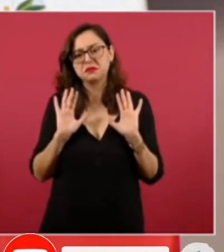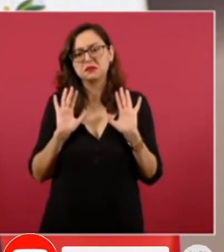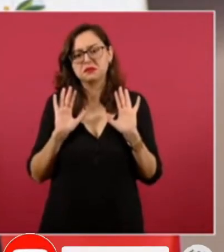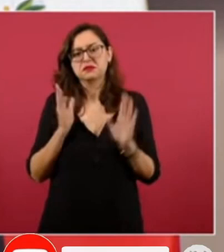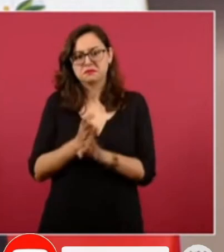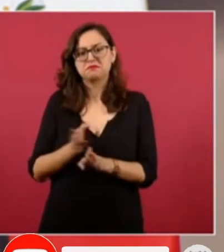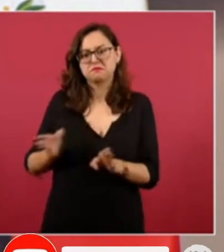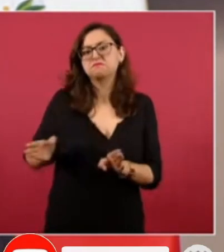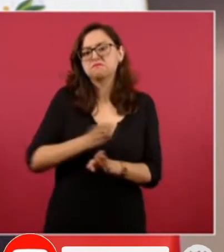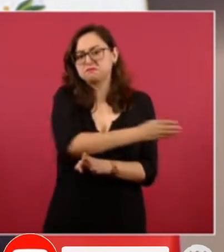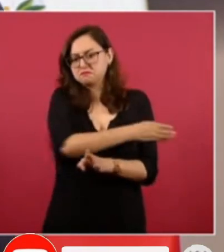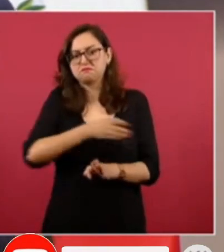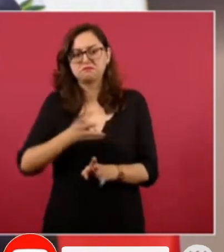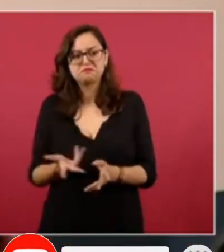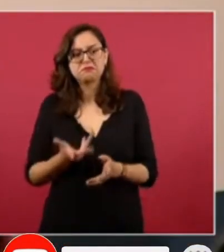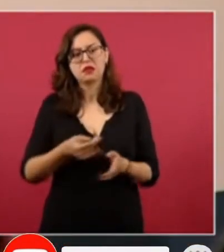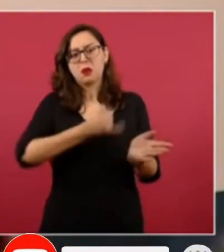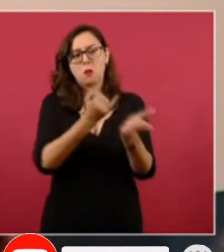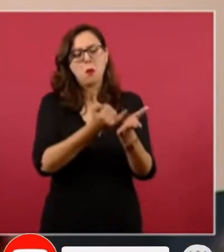La condonación de impuestos